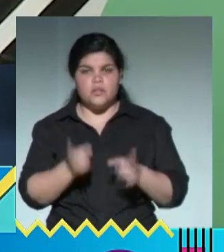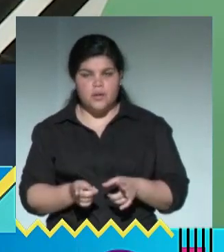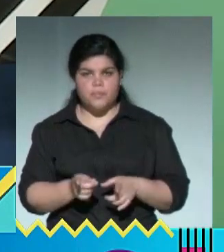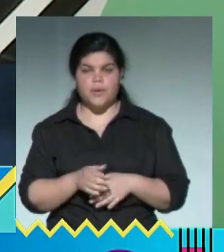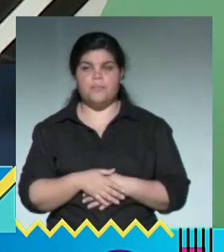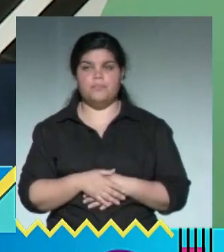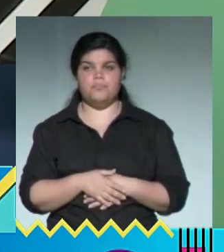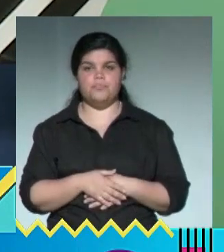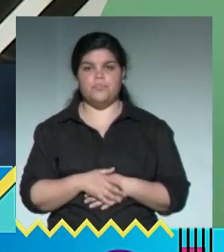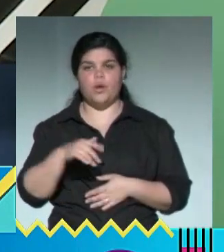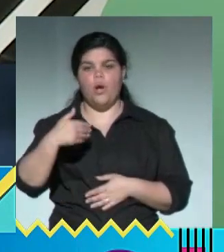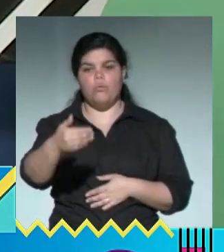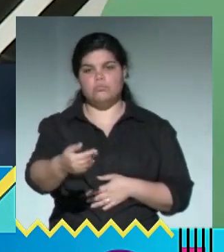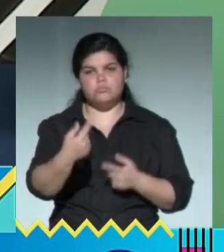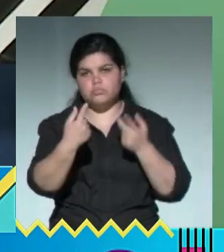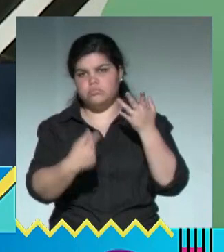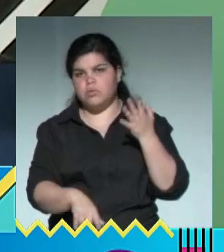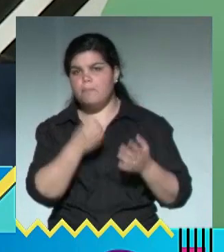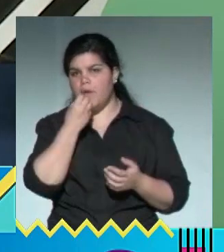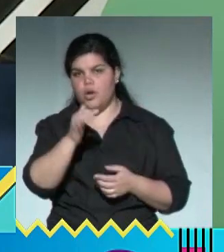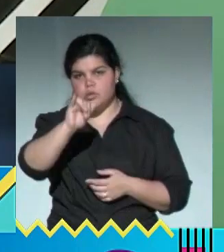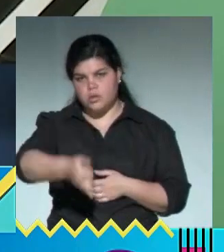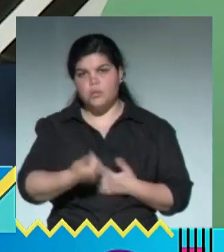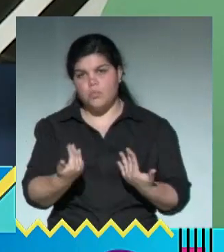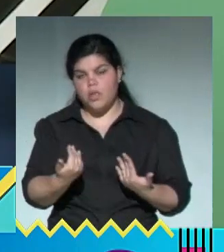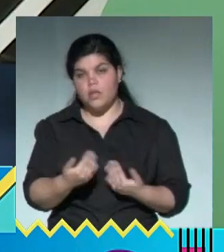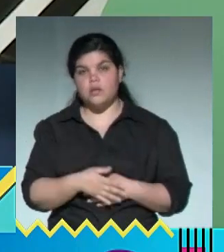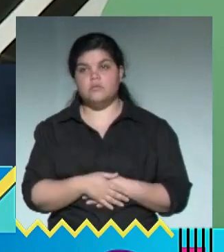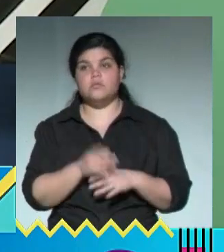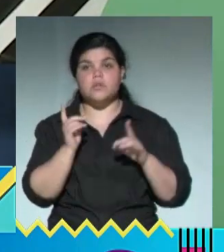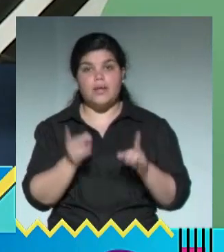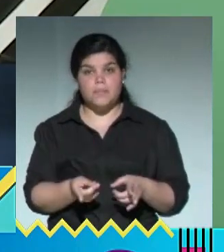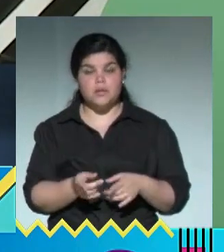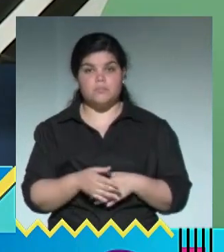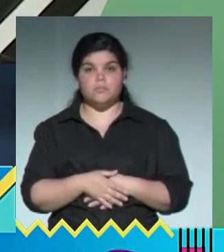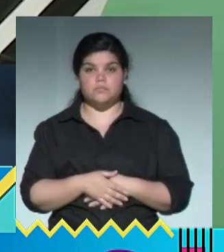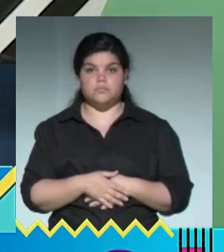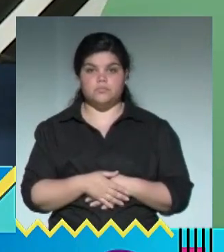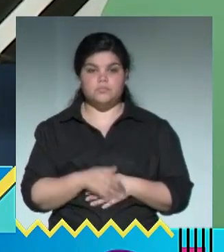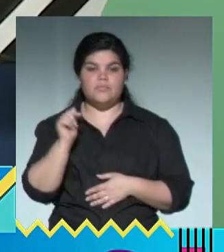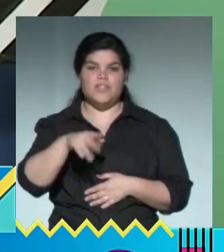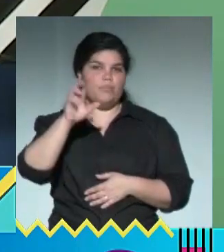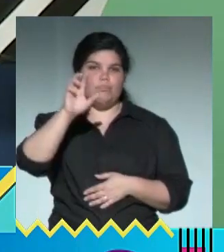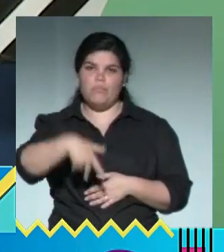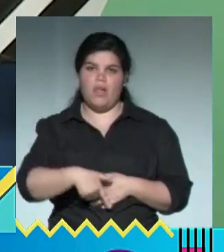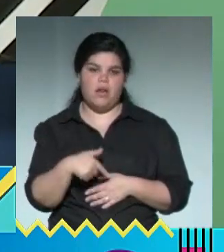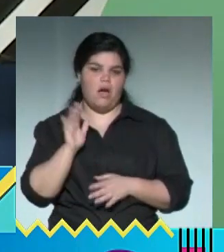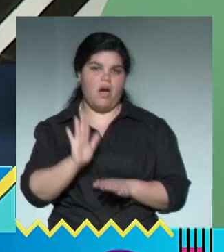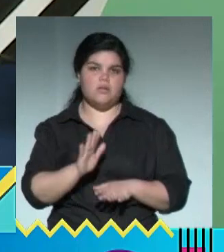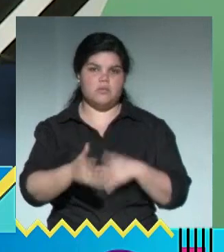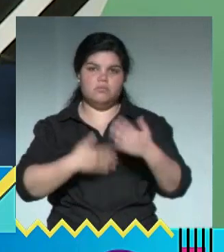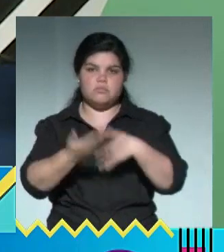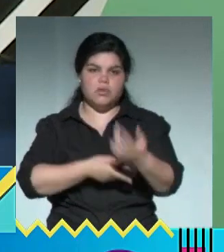que mejorar, pero me parece que principalmente ya tiene que ver con las vinculaciones más políticas que han hecho algunos